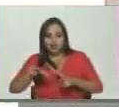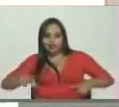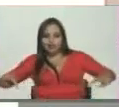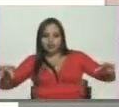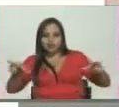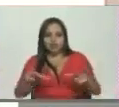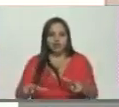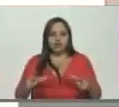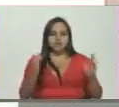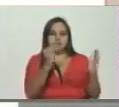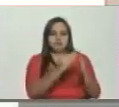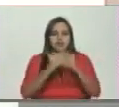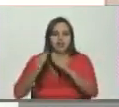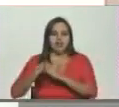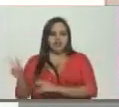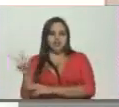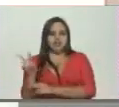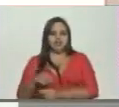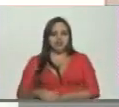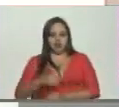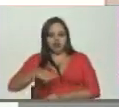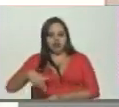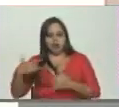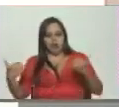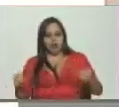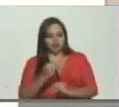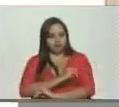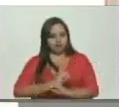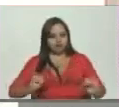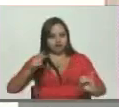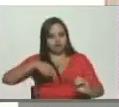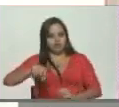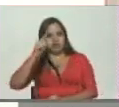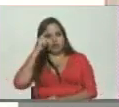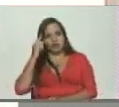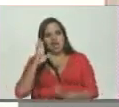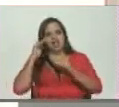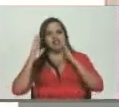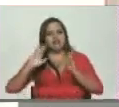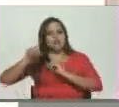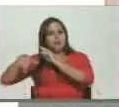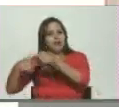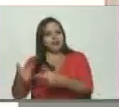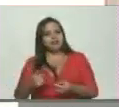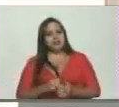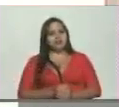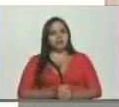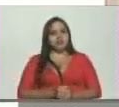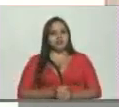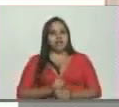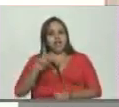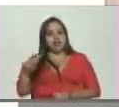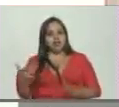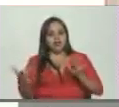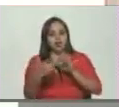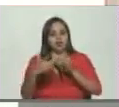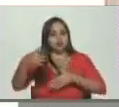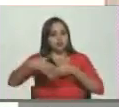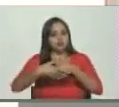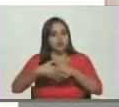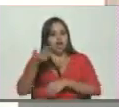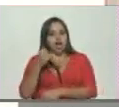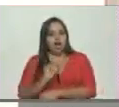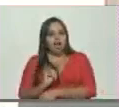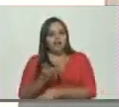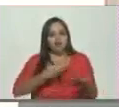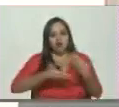venezolanos. Nosotros entonces nos toca despedirnos por el día de hoy, muy atentos mañana y bueno, también atentos en las redes sociales, porque estaremos compartiendo